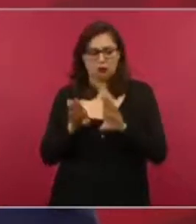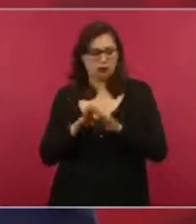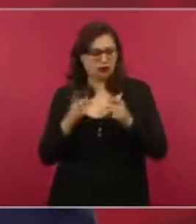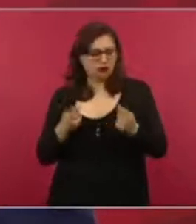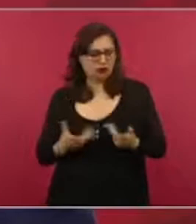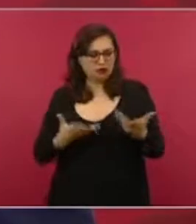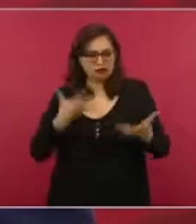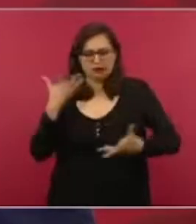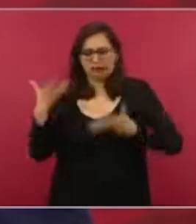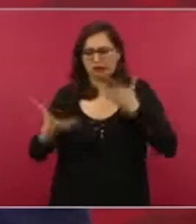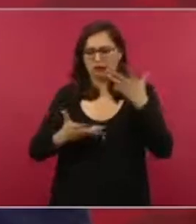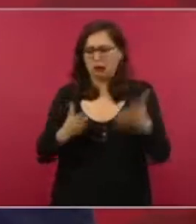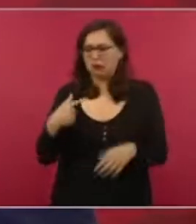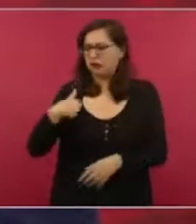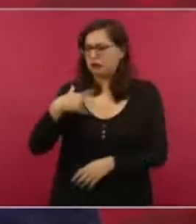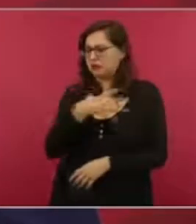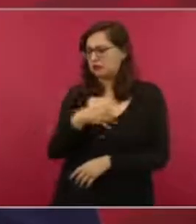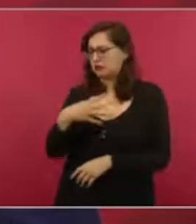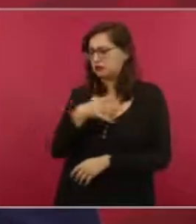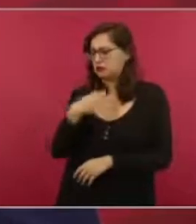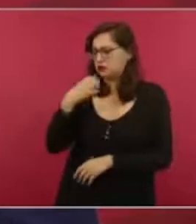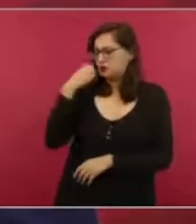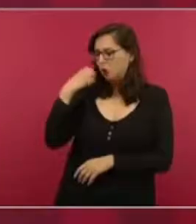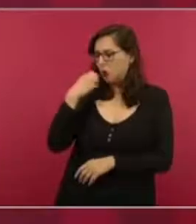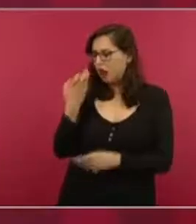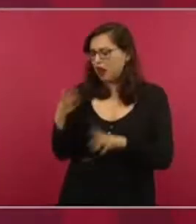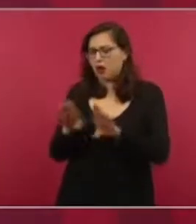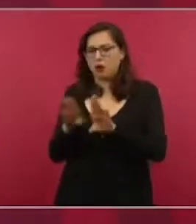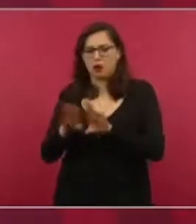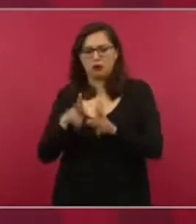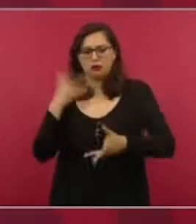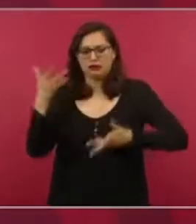para que estudien mis hijos,